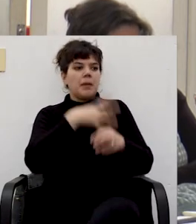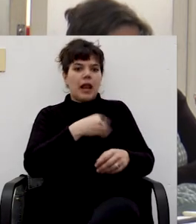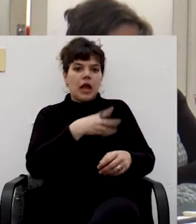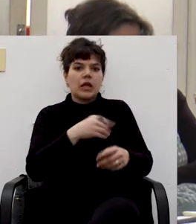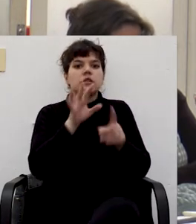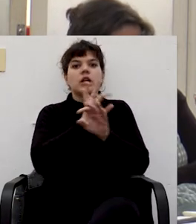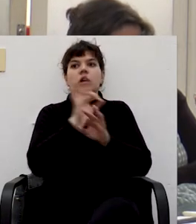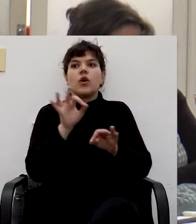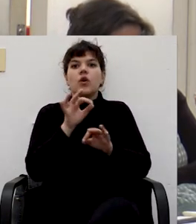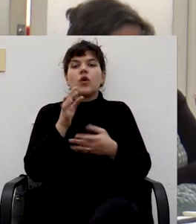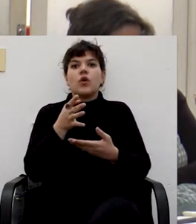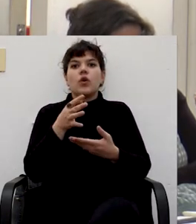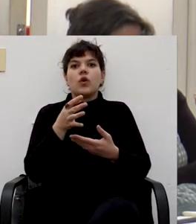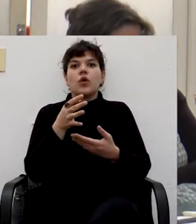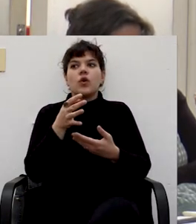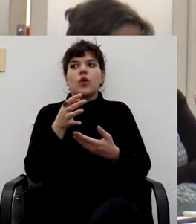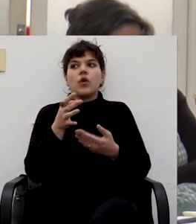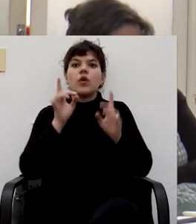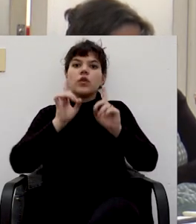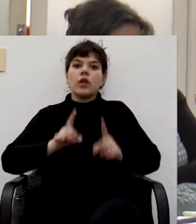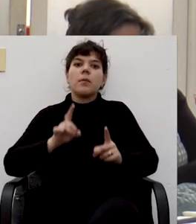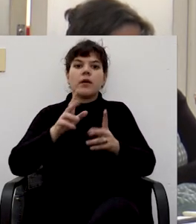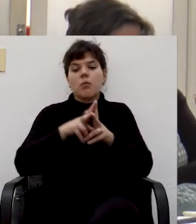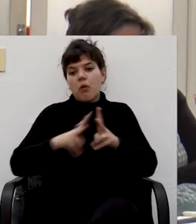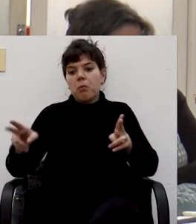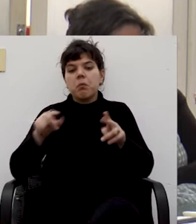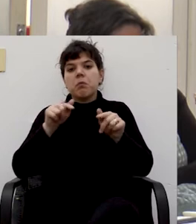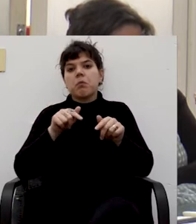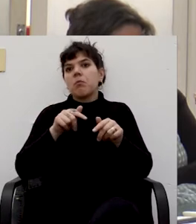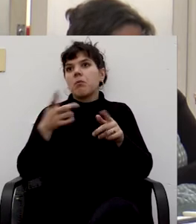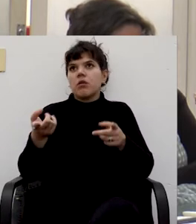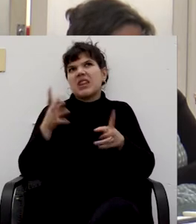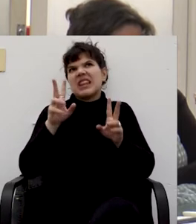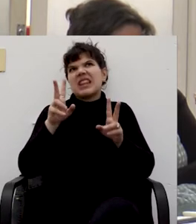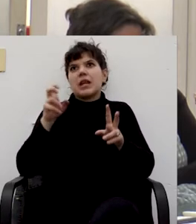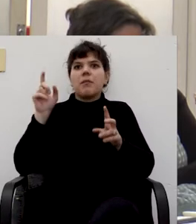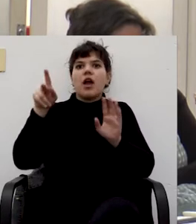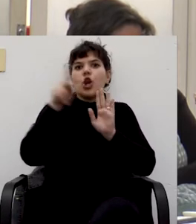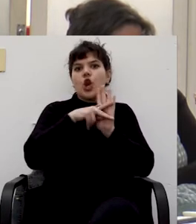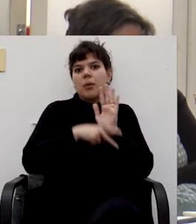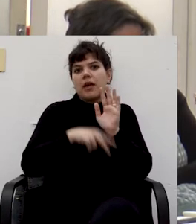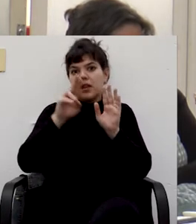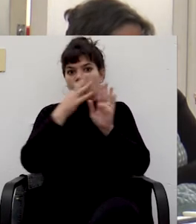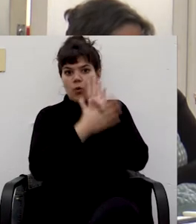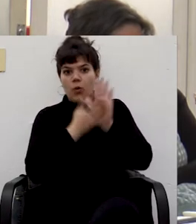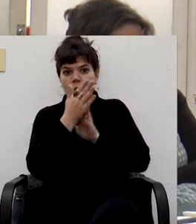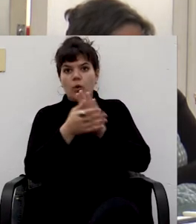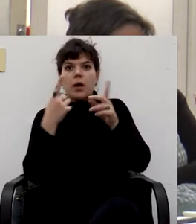los edificios, también en un marco de cumplimiento de la normativa nacional, ¿no? Y